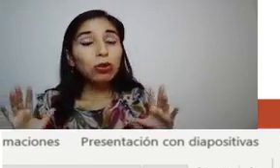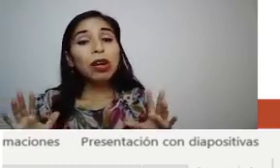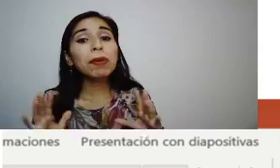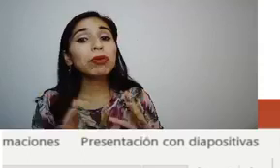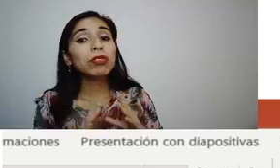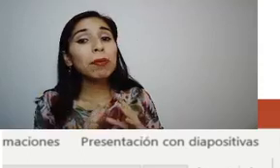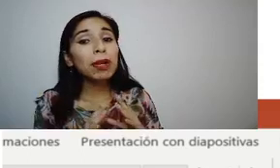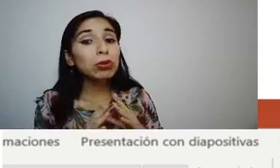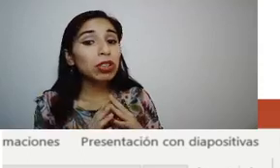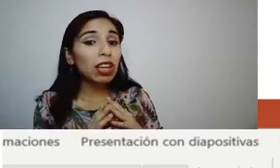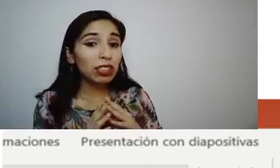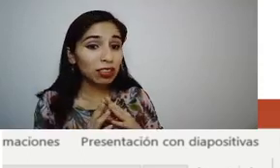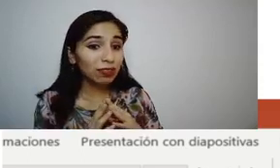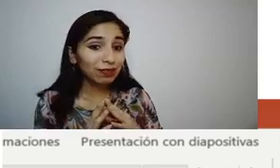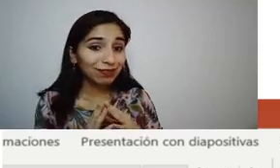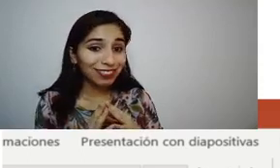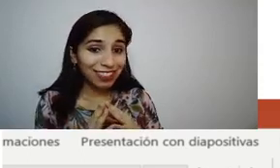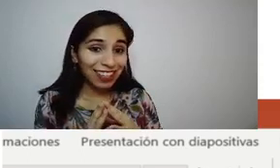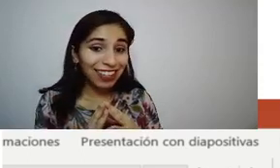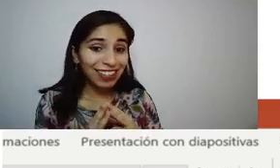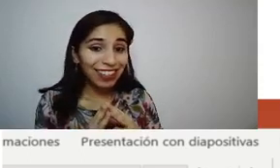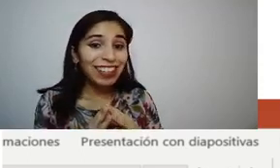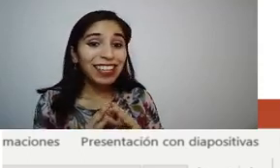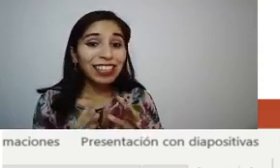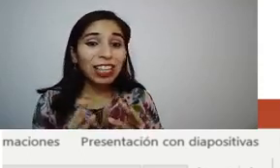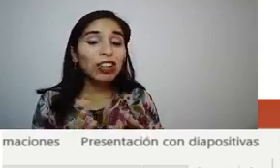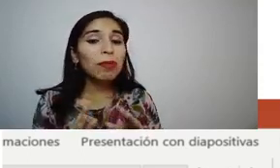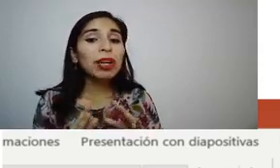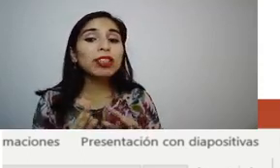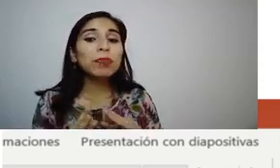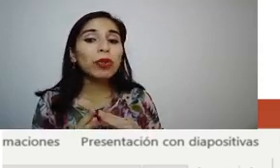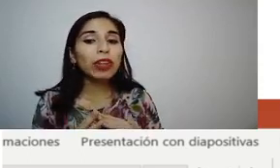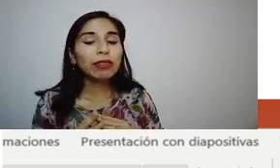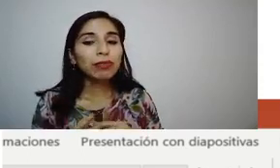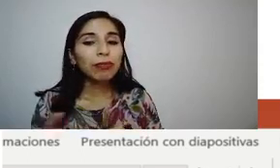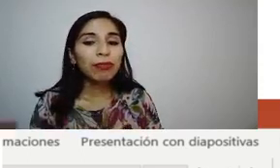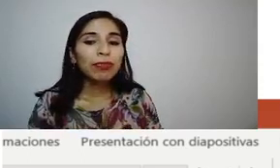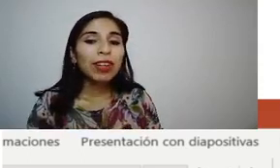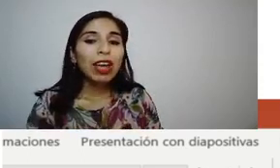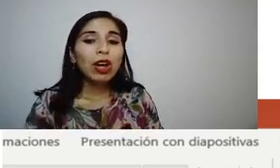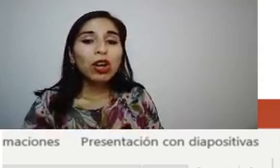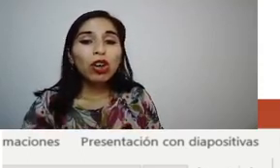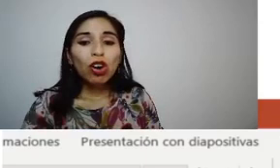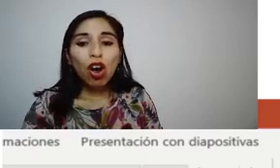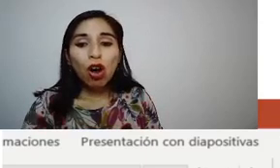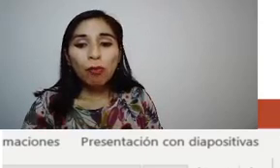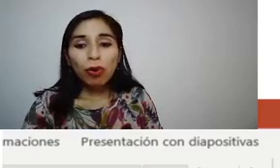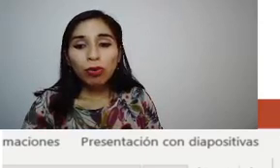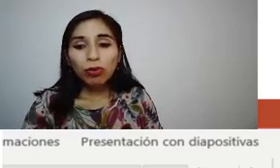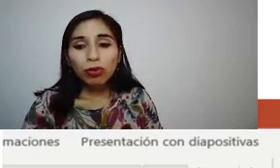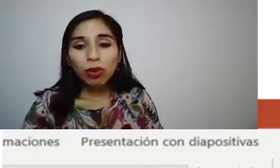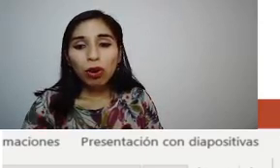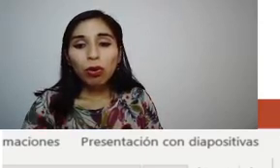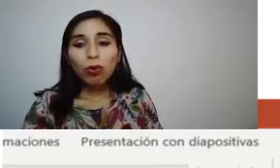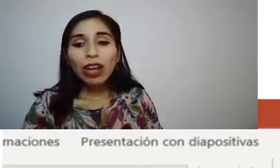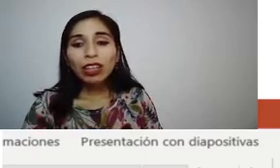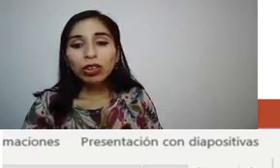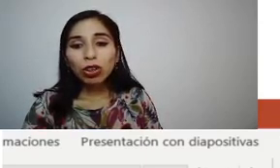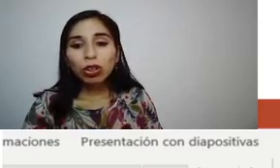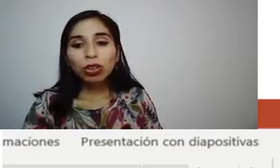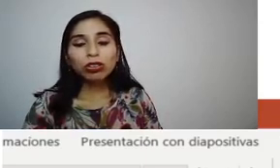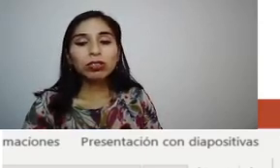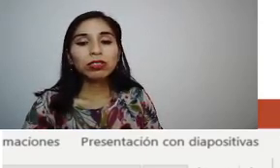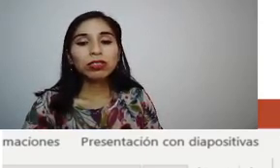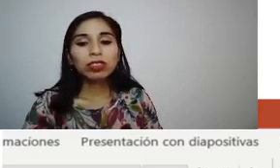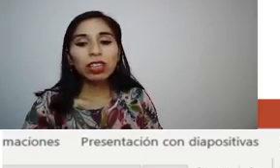tengo una pregunta para ustedes sí quiero que me respondan como el cual